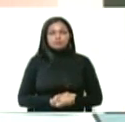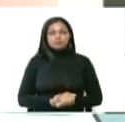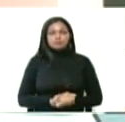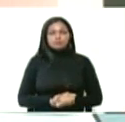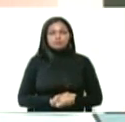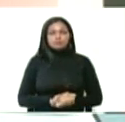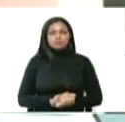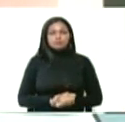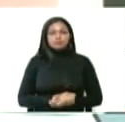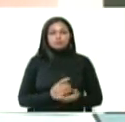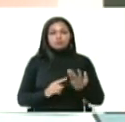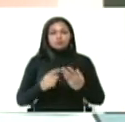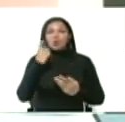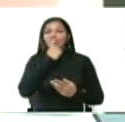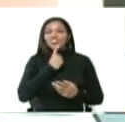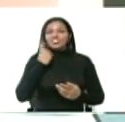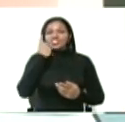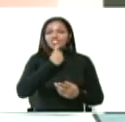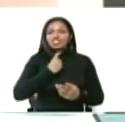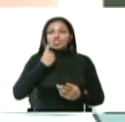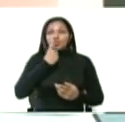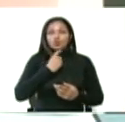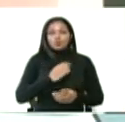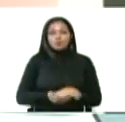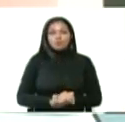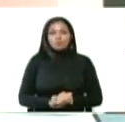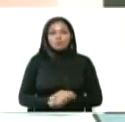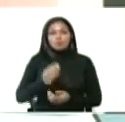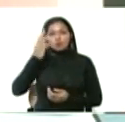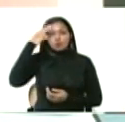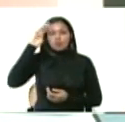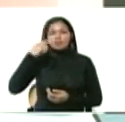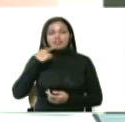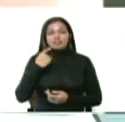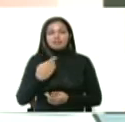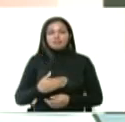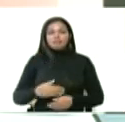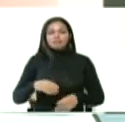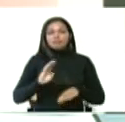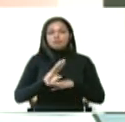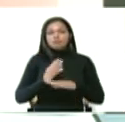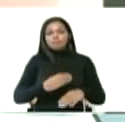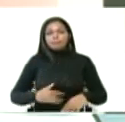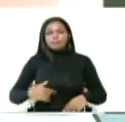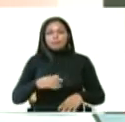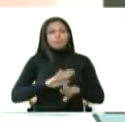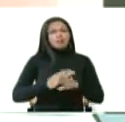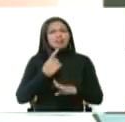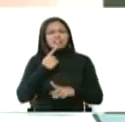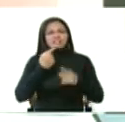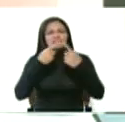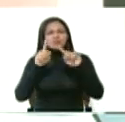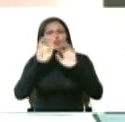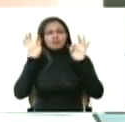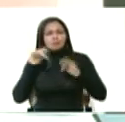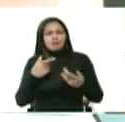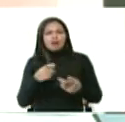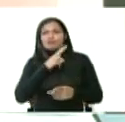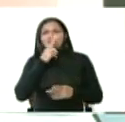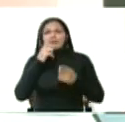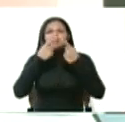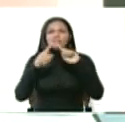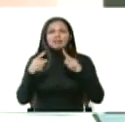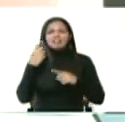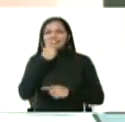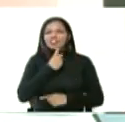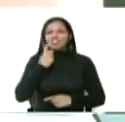Igualmente un odontólogo, en Cuba le dicen estomatólogo, ¿verdad? Porque ustedes le dicen estomatólogo.